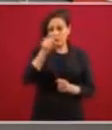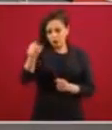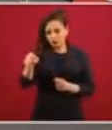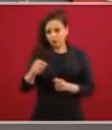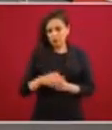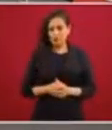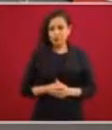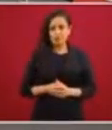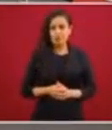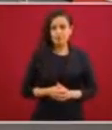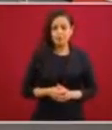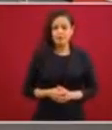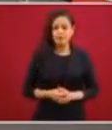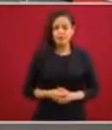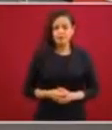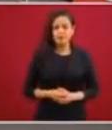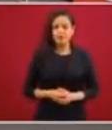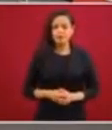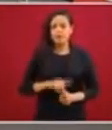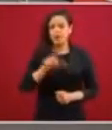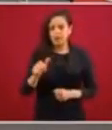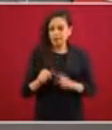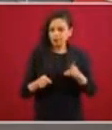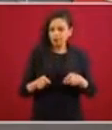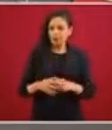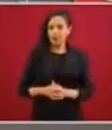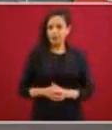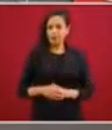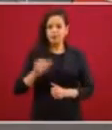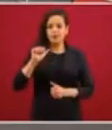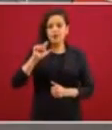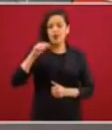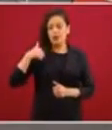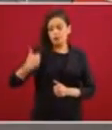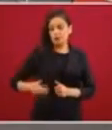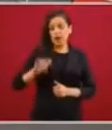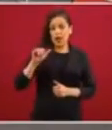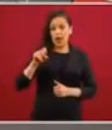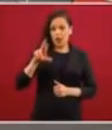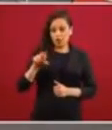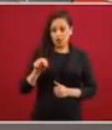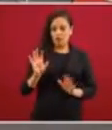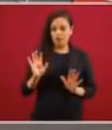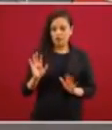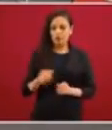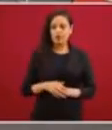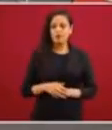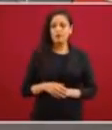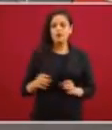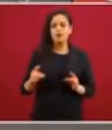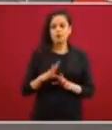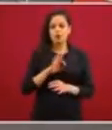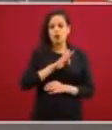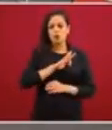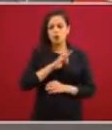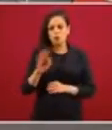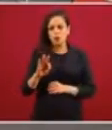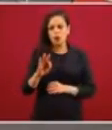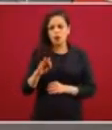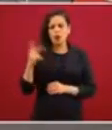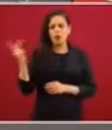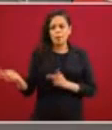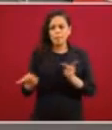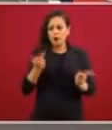a Laura Poy, y luego nos vamos para acá. Alejandro Arcos, primero en la propuesta, ¿sería posible que tuviéramos preguntas de otros periodistas